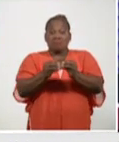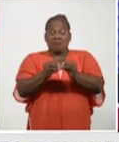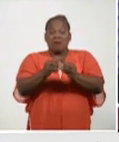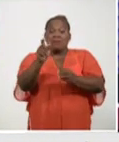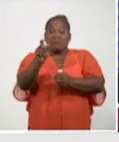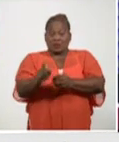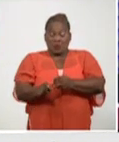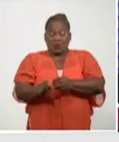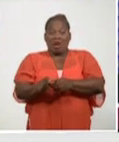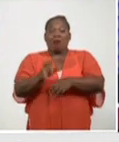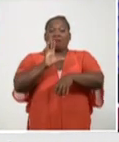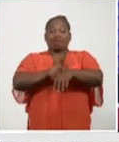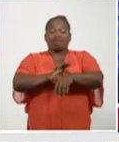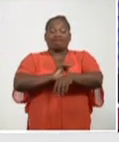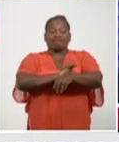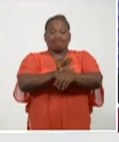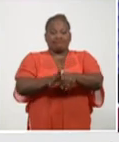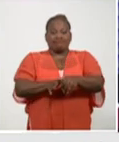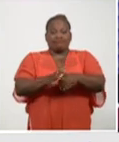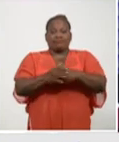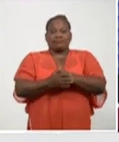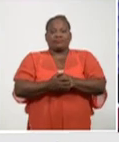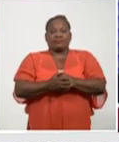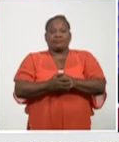COVID-19 que se han ido